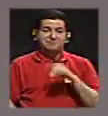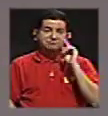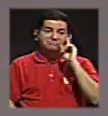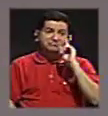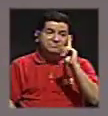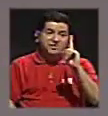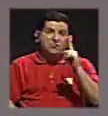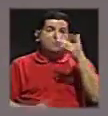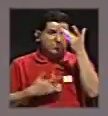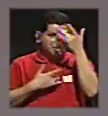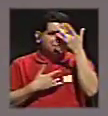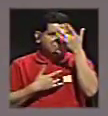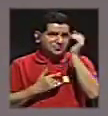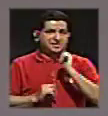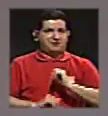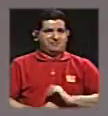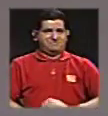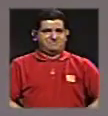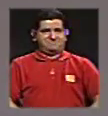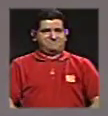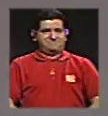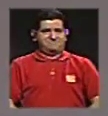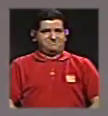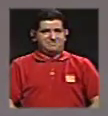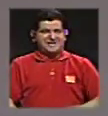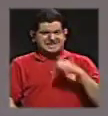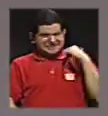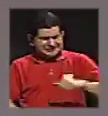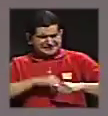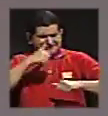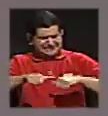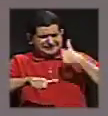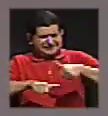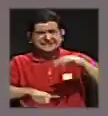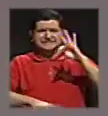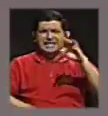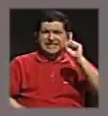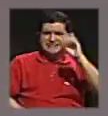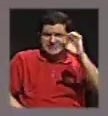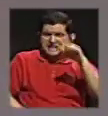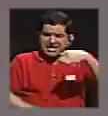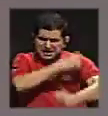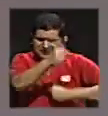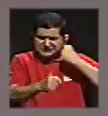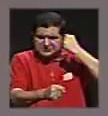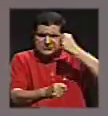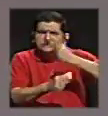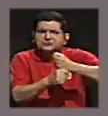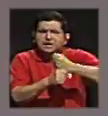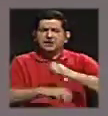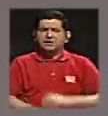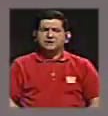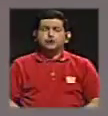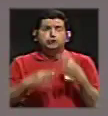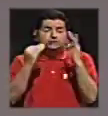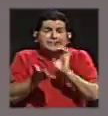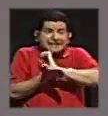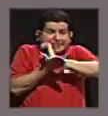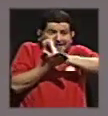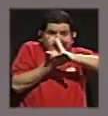una de una enfermedad eh el esfuerzo que ha hecho el tribunal supremo de elecciones estos años es por